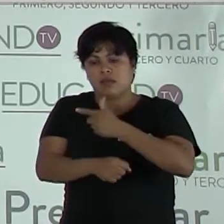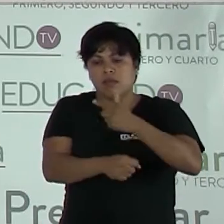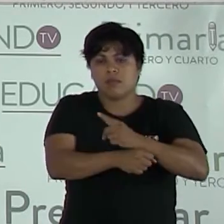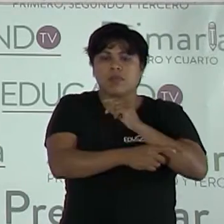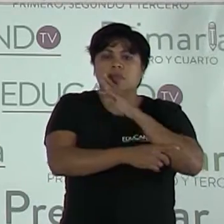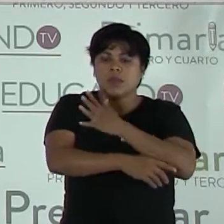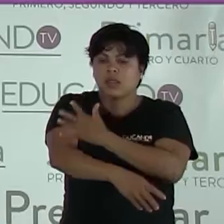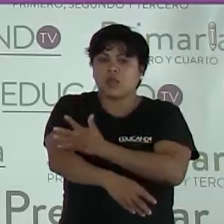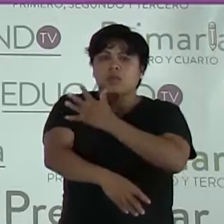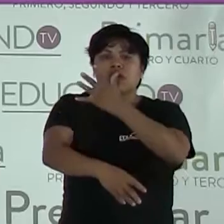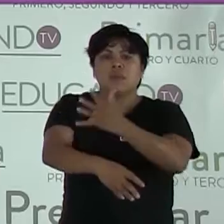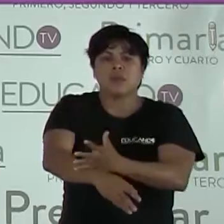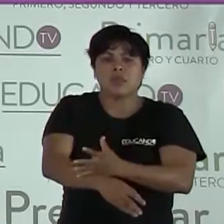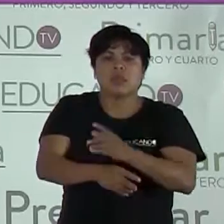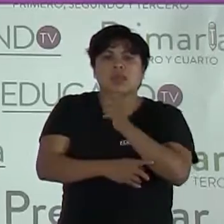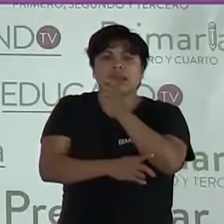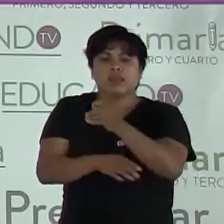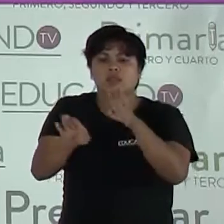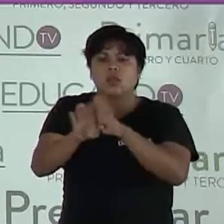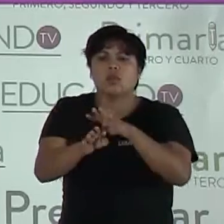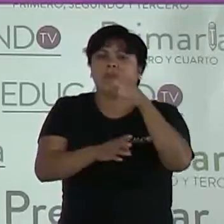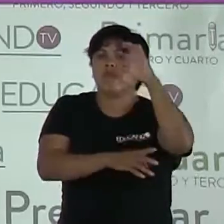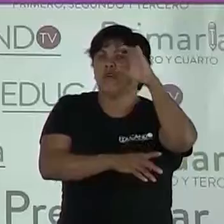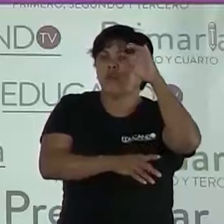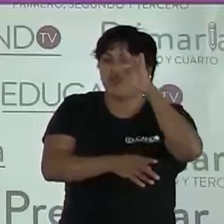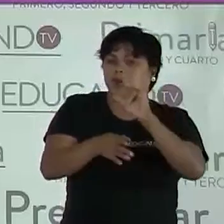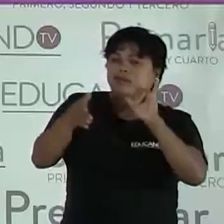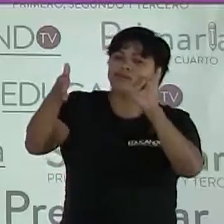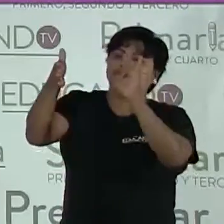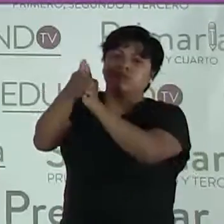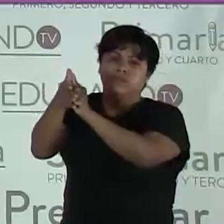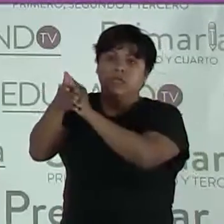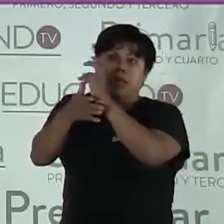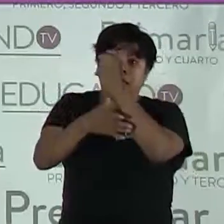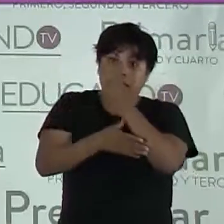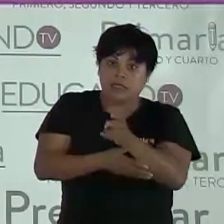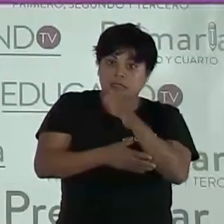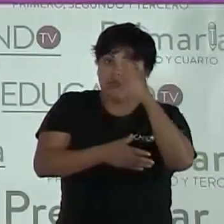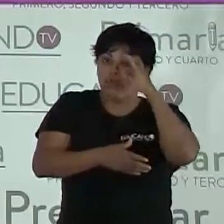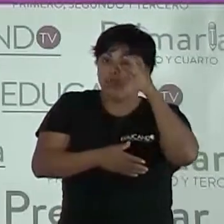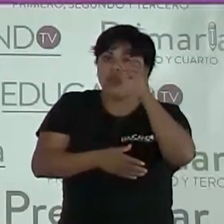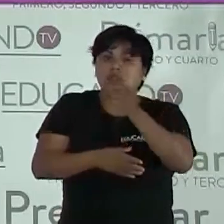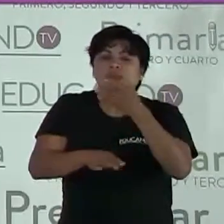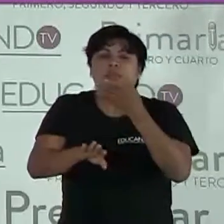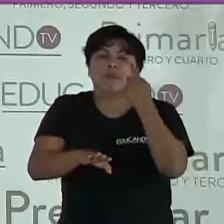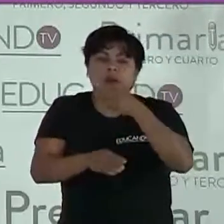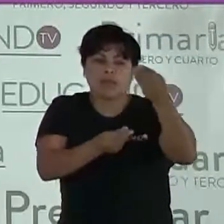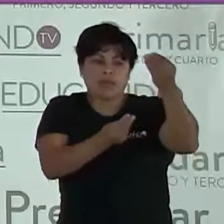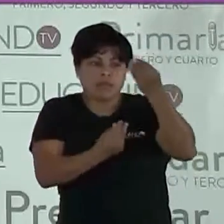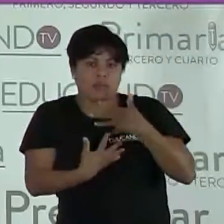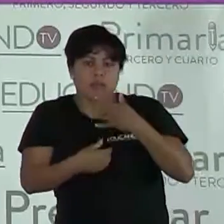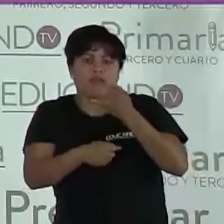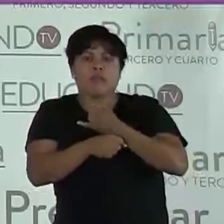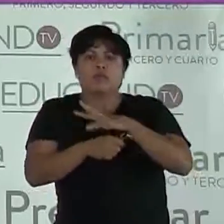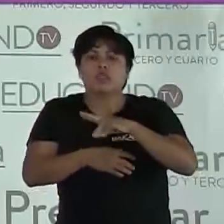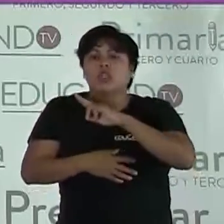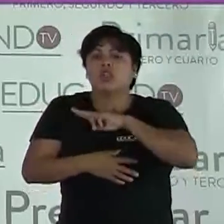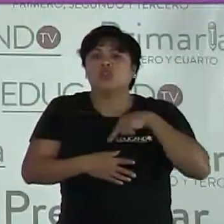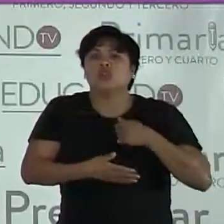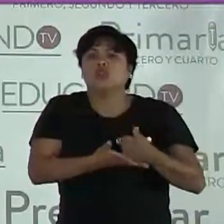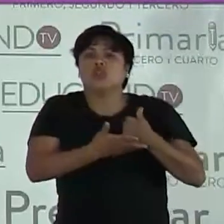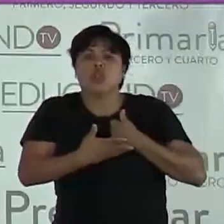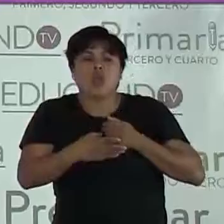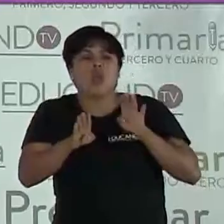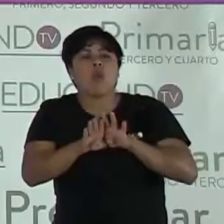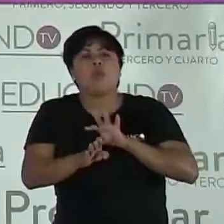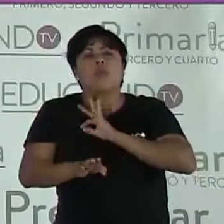también acompañamientos que son imágenes. Estas imágenes nos proporcionan la información y nos ayudan a